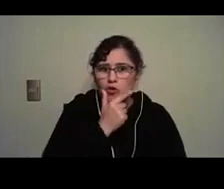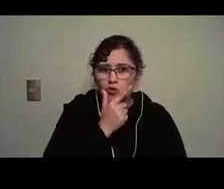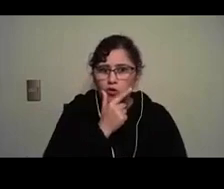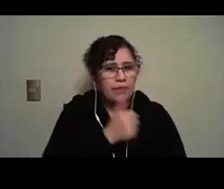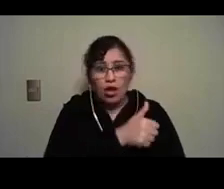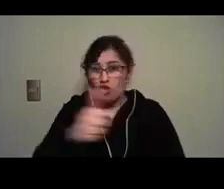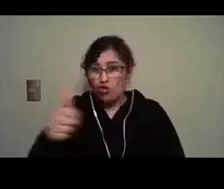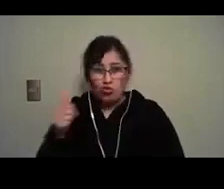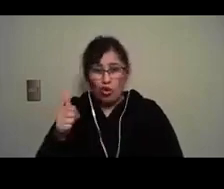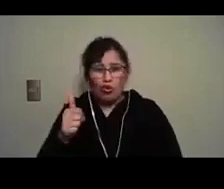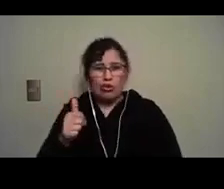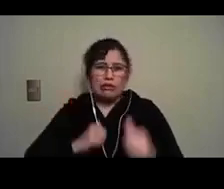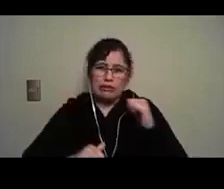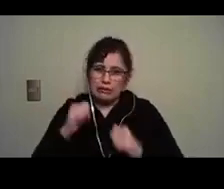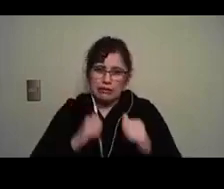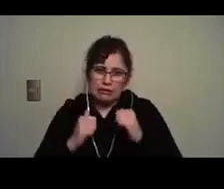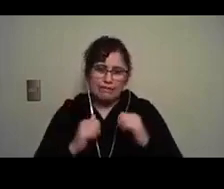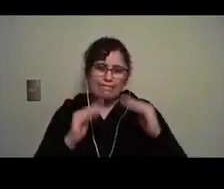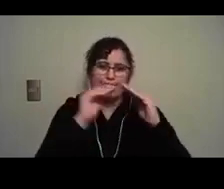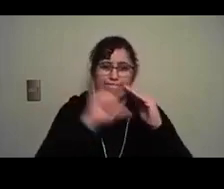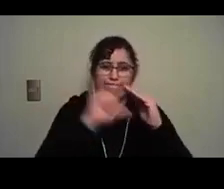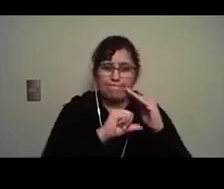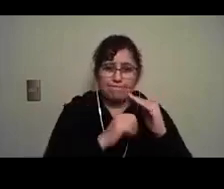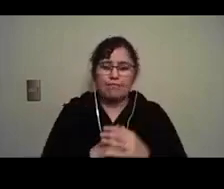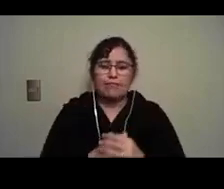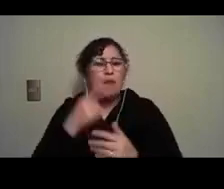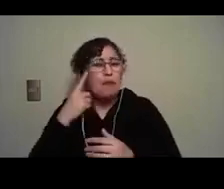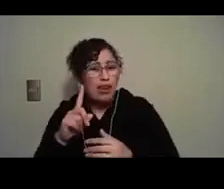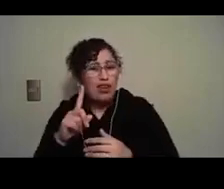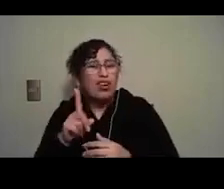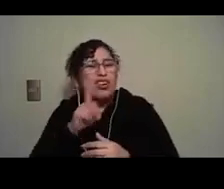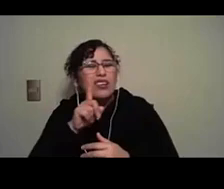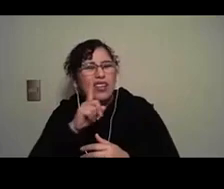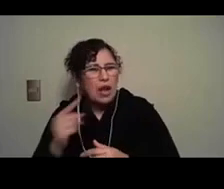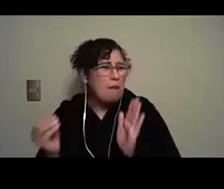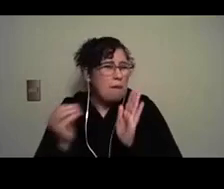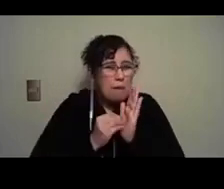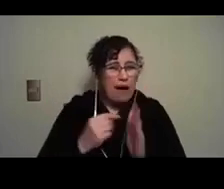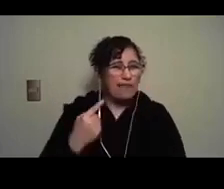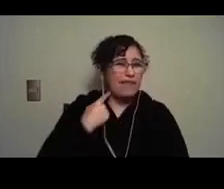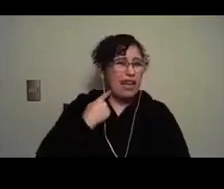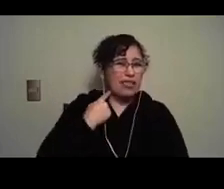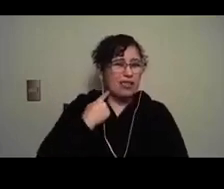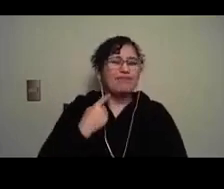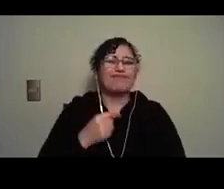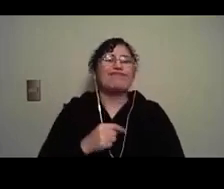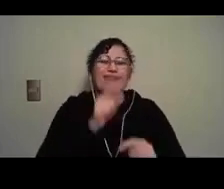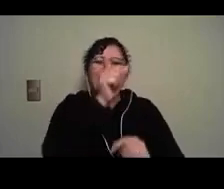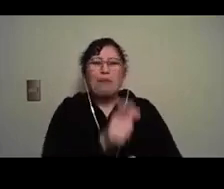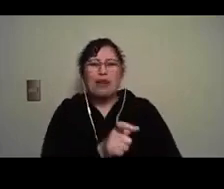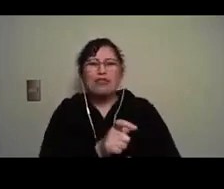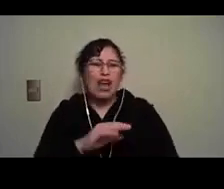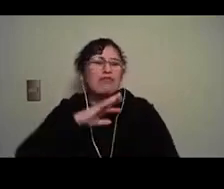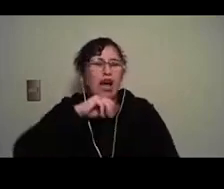algún momento, ¿ya? Pero quienes más mal lo han pasado han sido los adultos mayores, ¿ya?